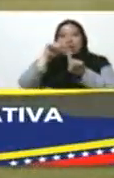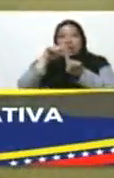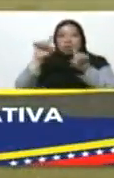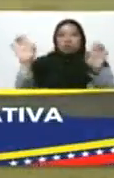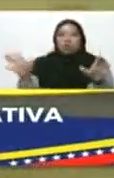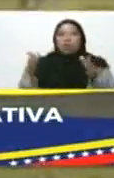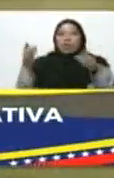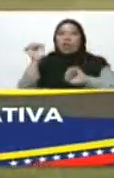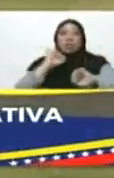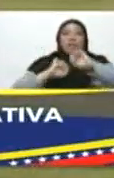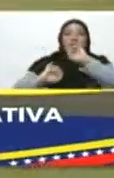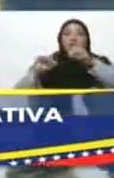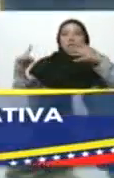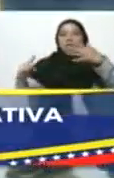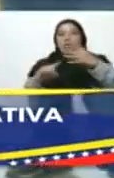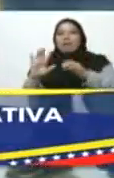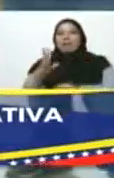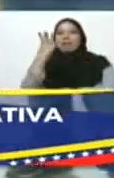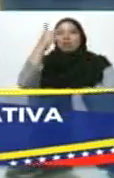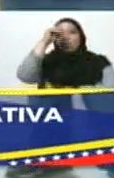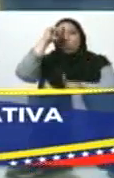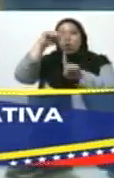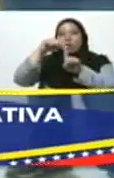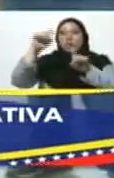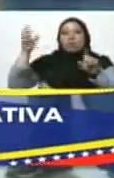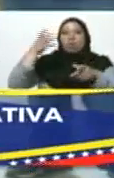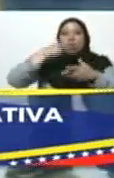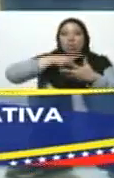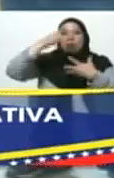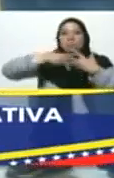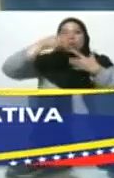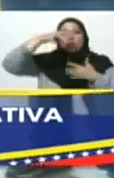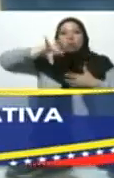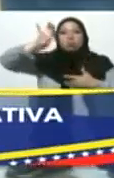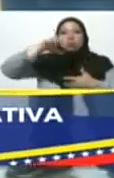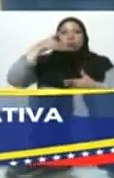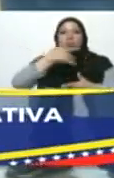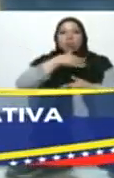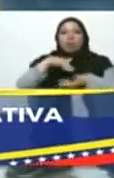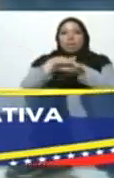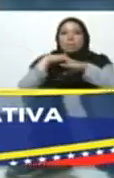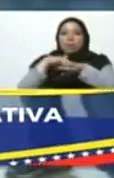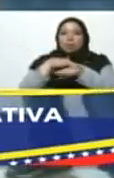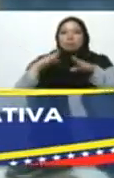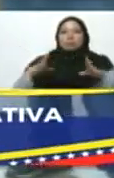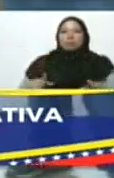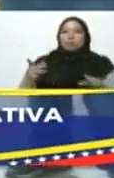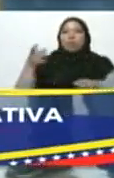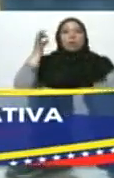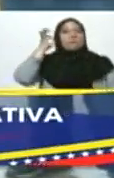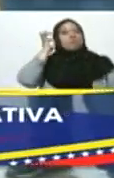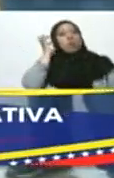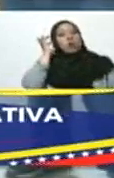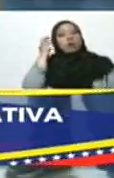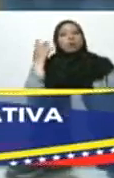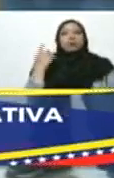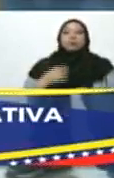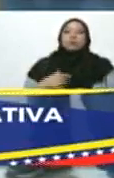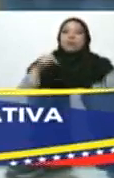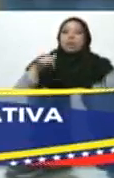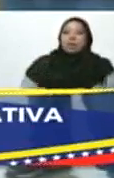de la Patria. Me acompaña el viceministro Salvador Lugo, en representación de la ministra Gabriela, y también aquí